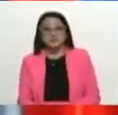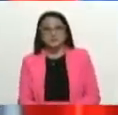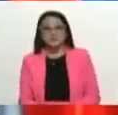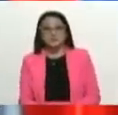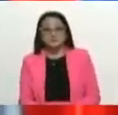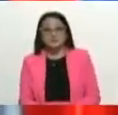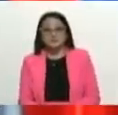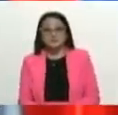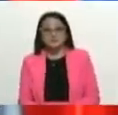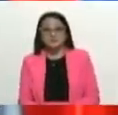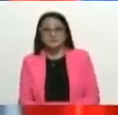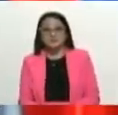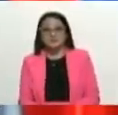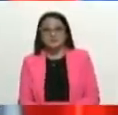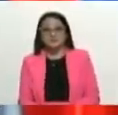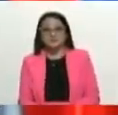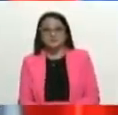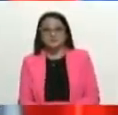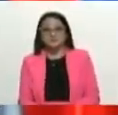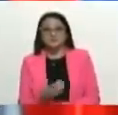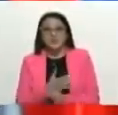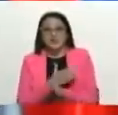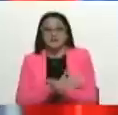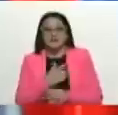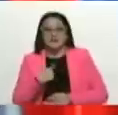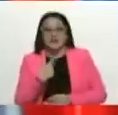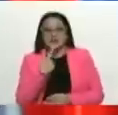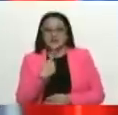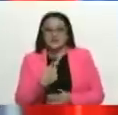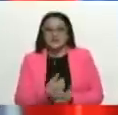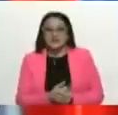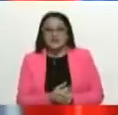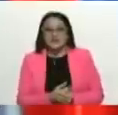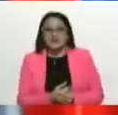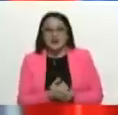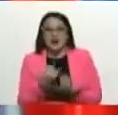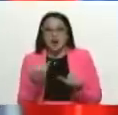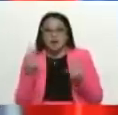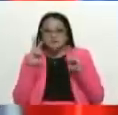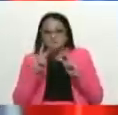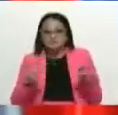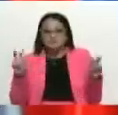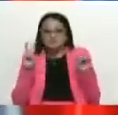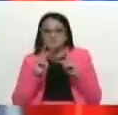de la justicia. Y como ya dije anteriormente, está siendo investigado